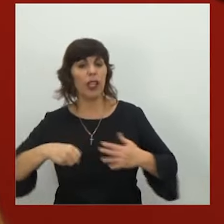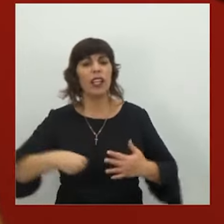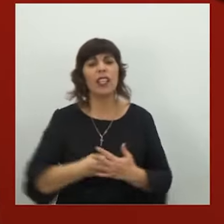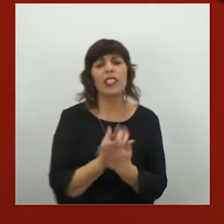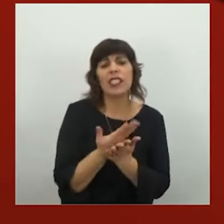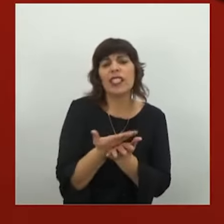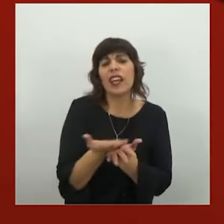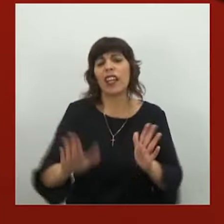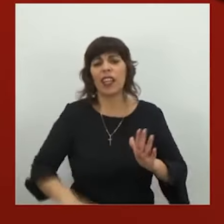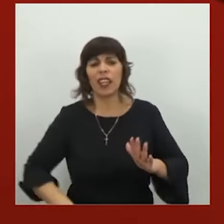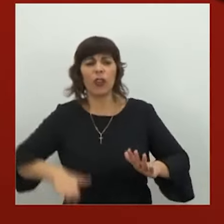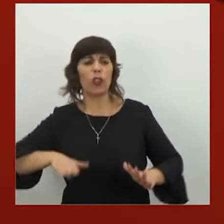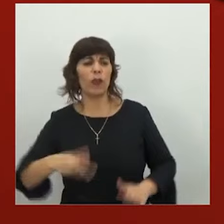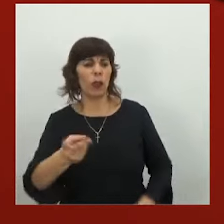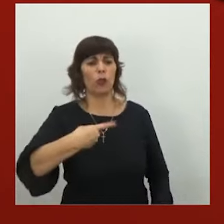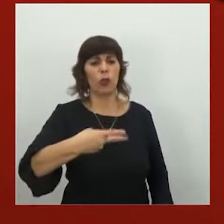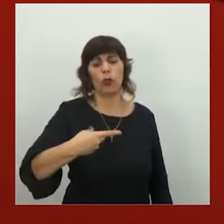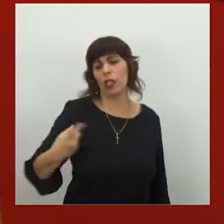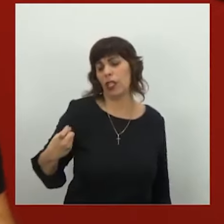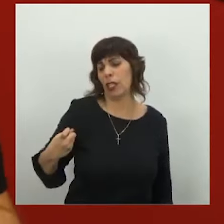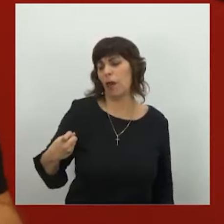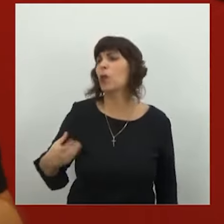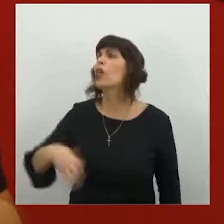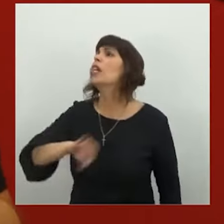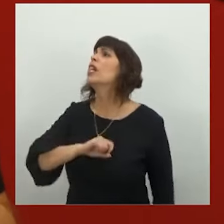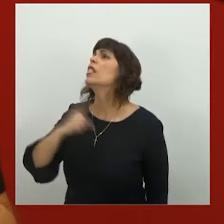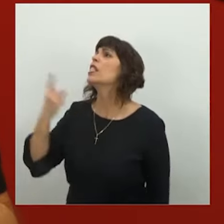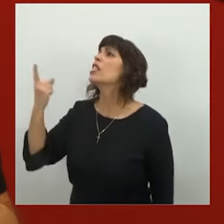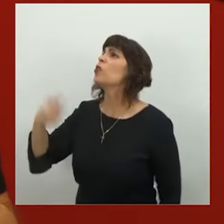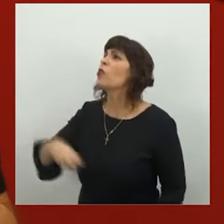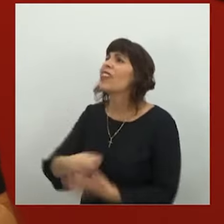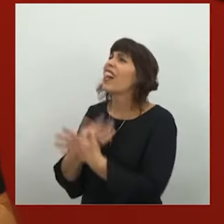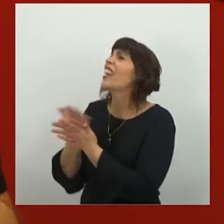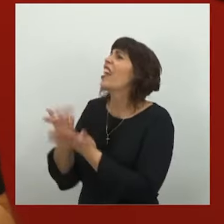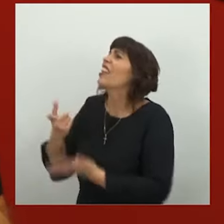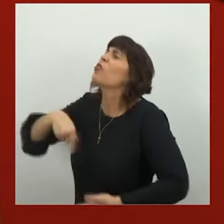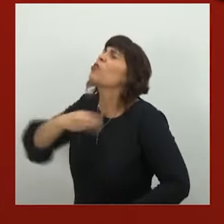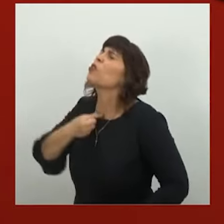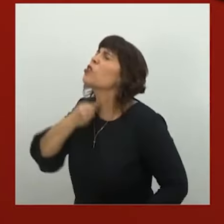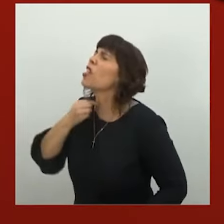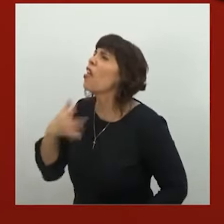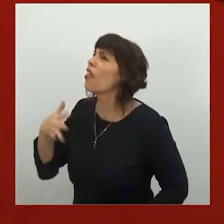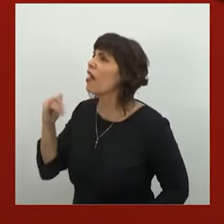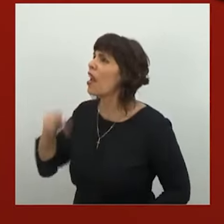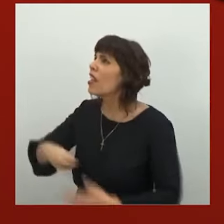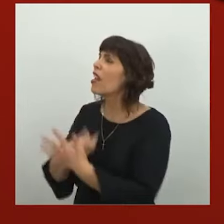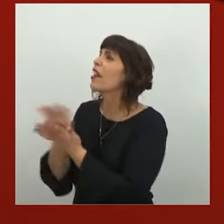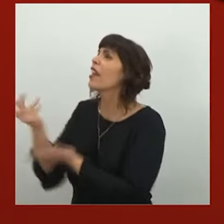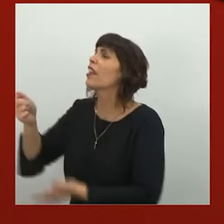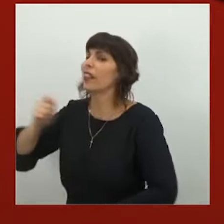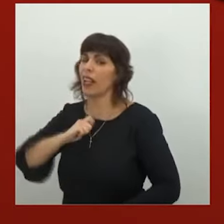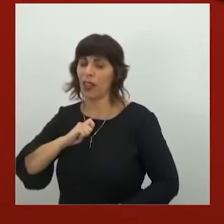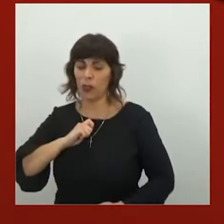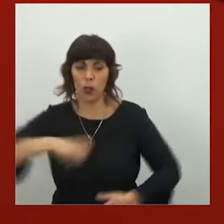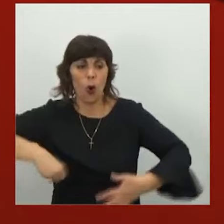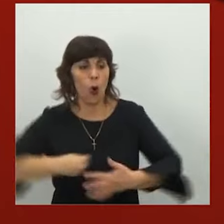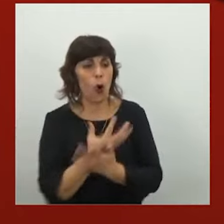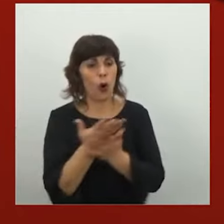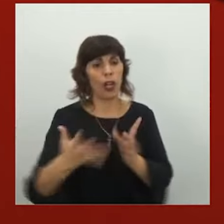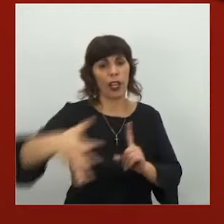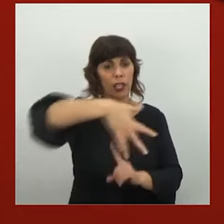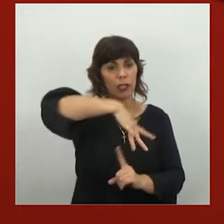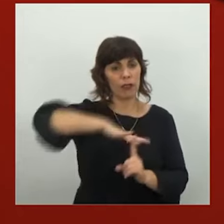sed de la gracia. Señor, Él nos sacia con su gracia, Él nos rodea con su gracia. O como